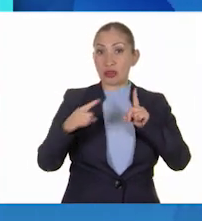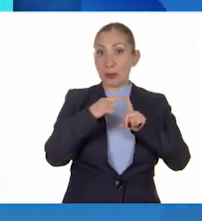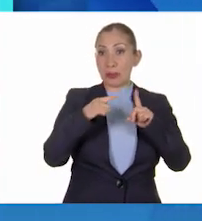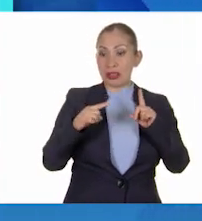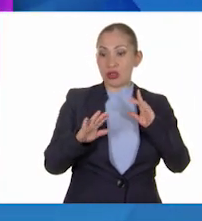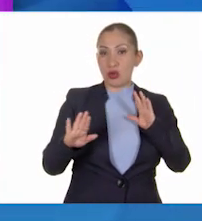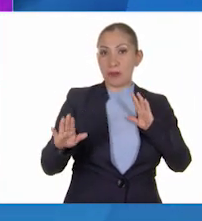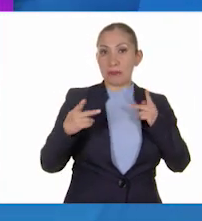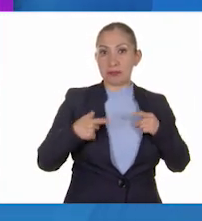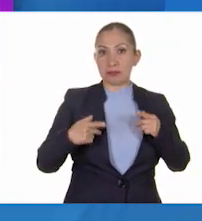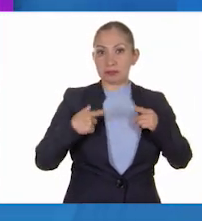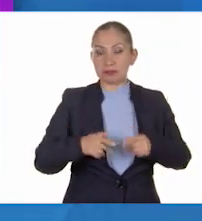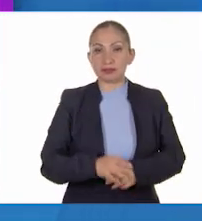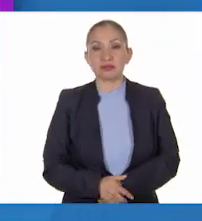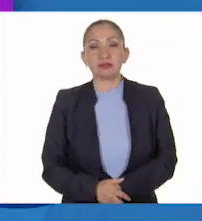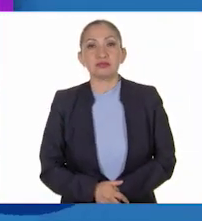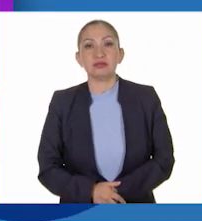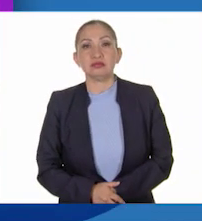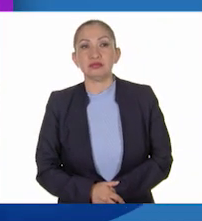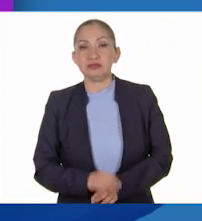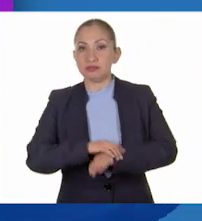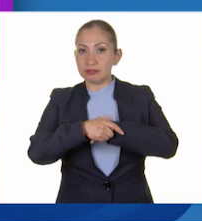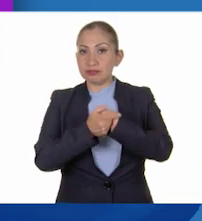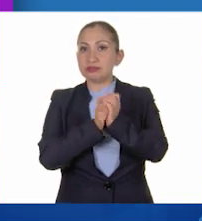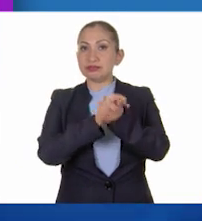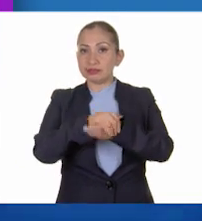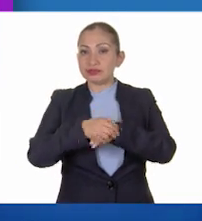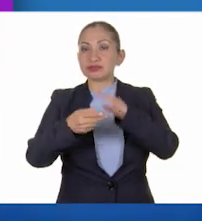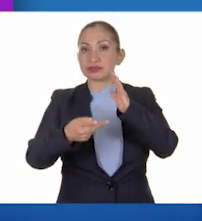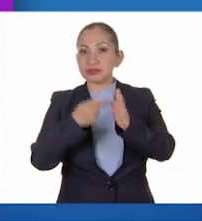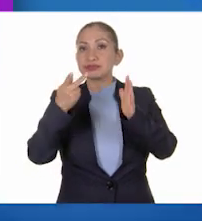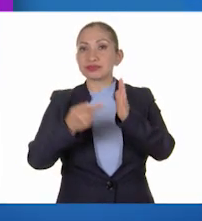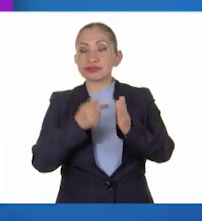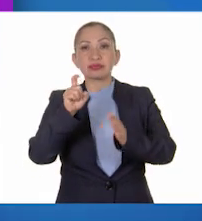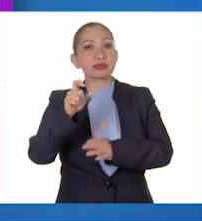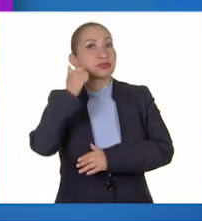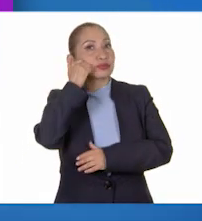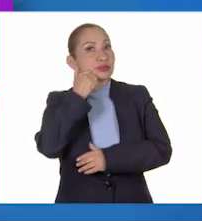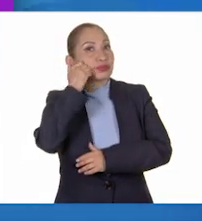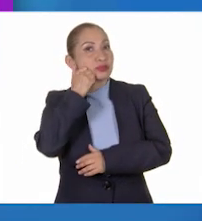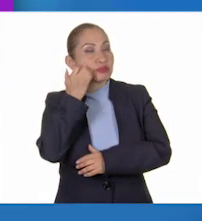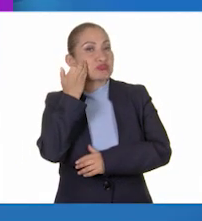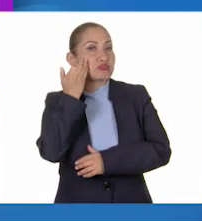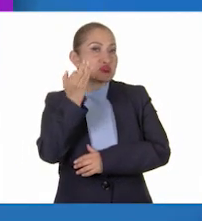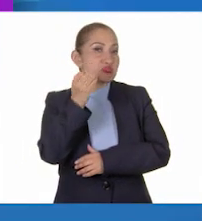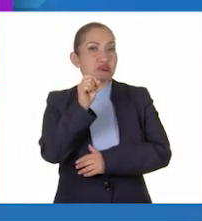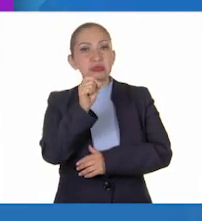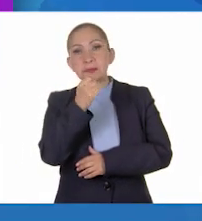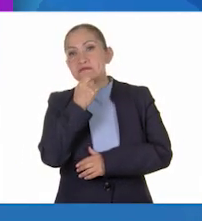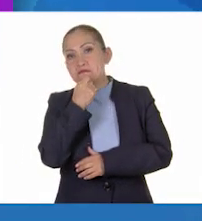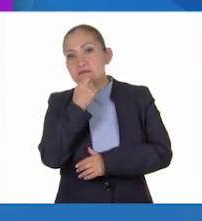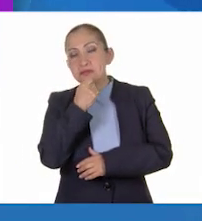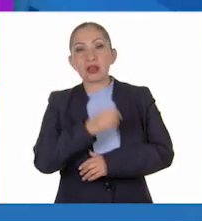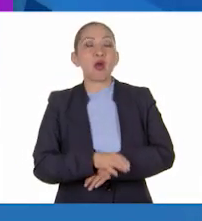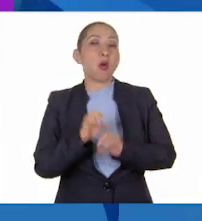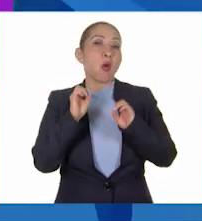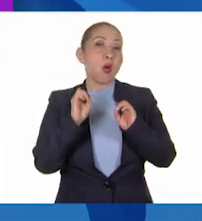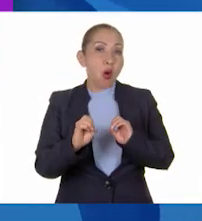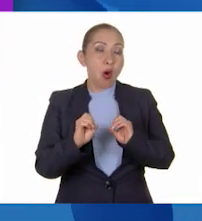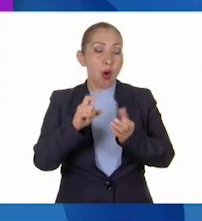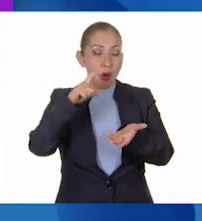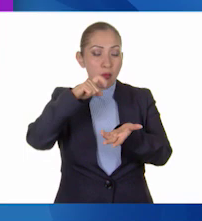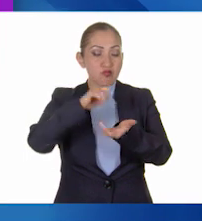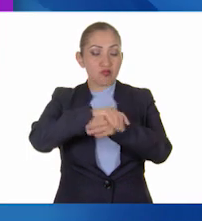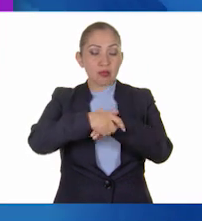y medio entre tú y los demás. Lávate las manos muy seguido con agua y jabón por lo menos durante 20 segundos o aplica